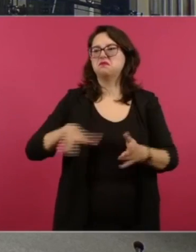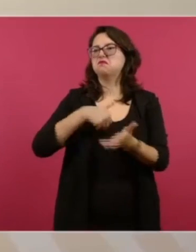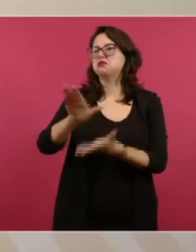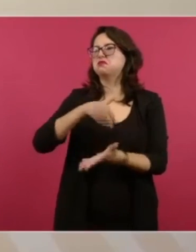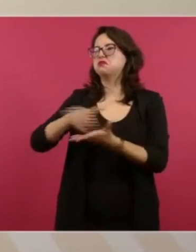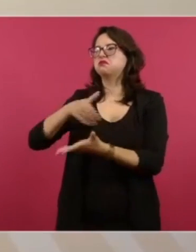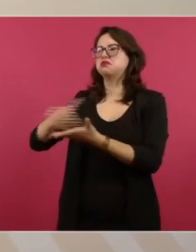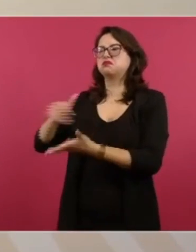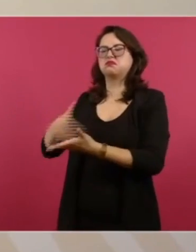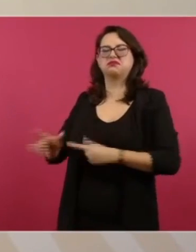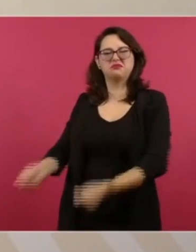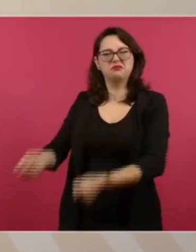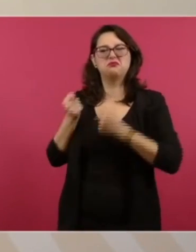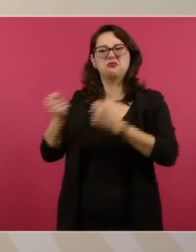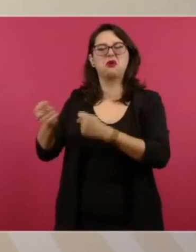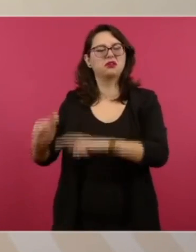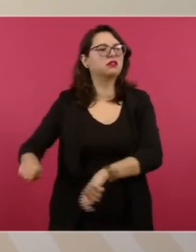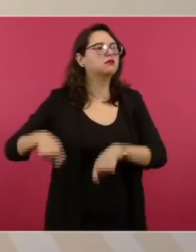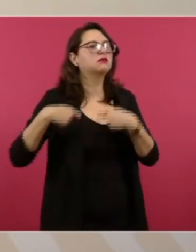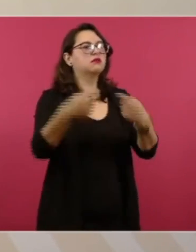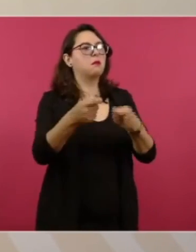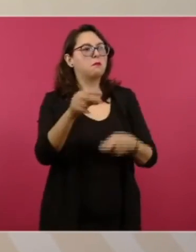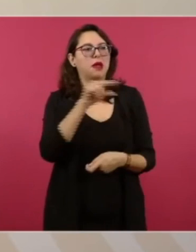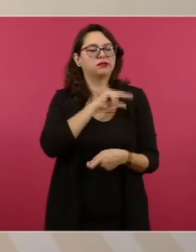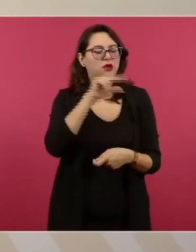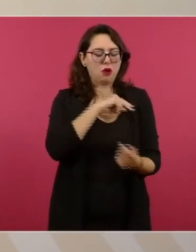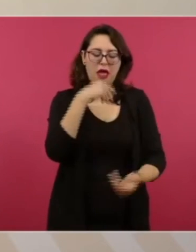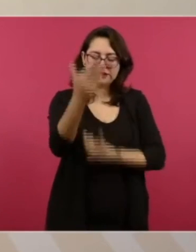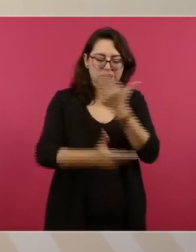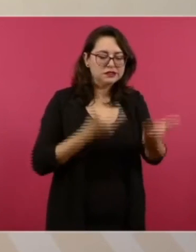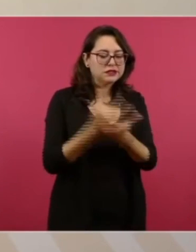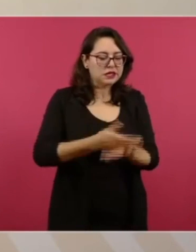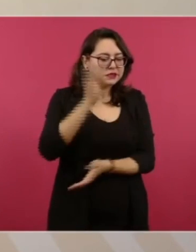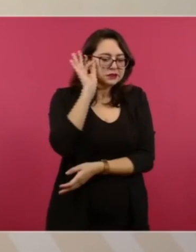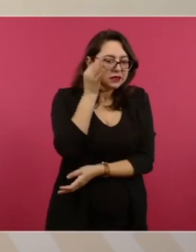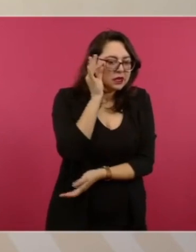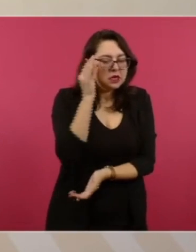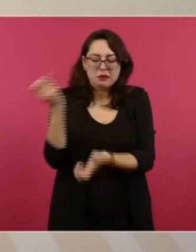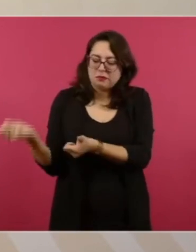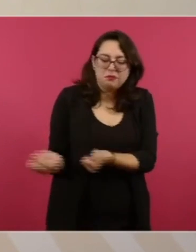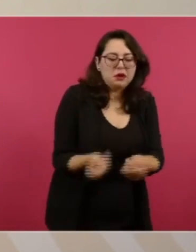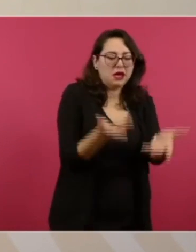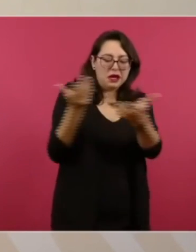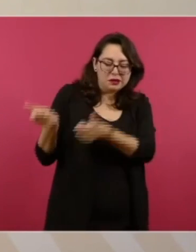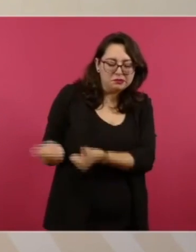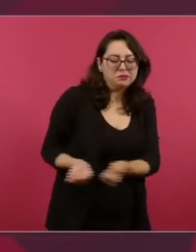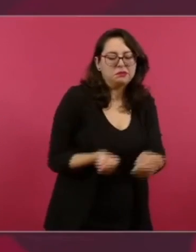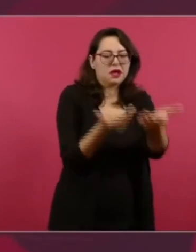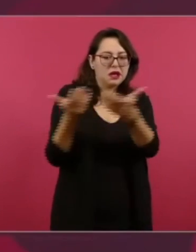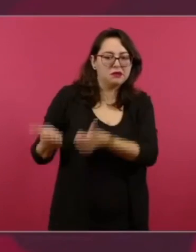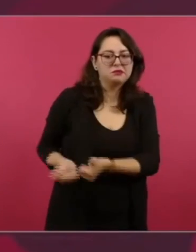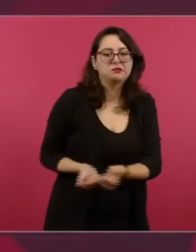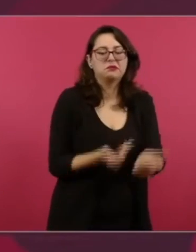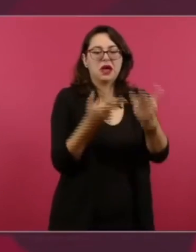eran gobiernos que estaban al servicio de minorías, rapaces, todo era